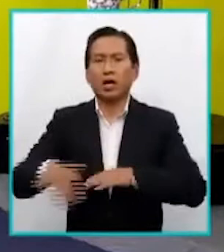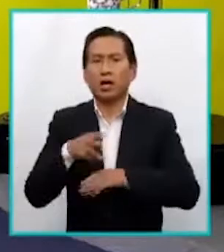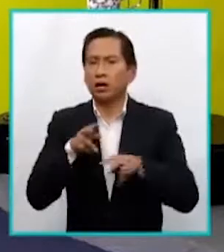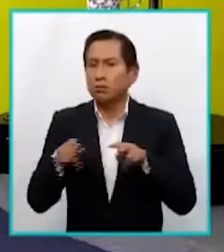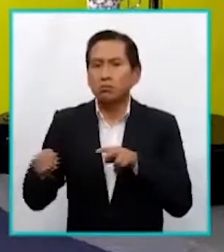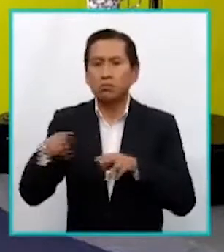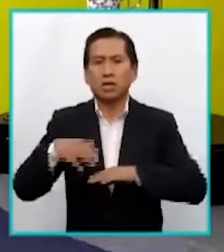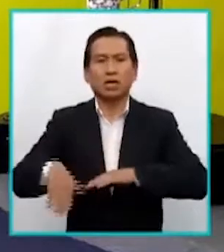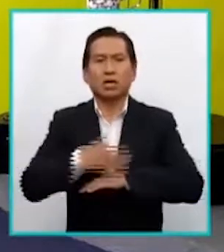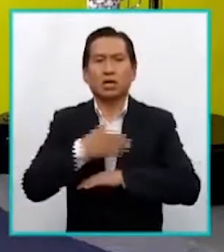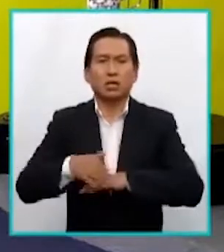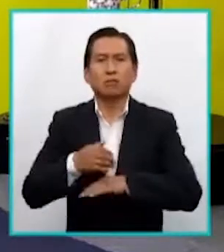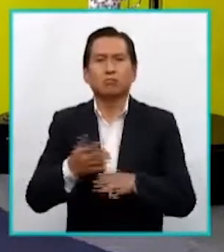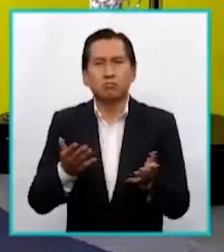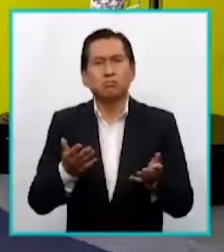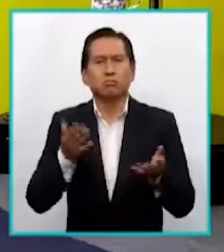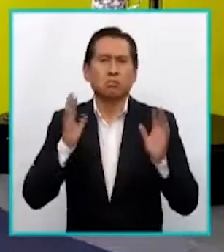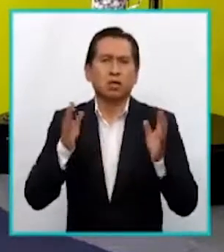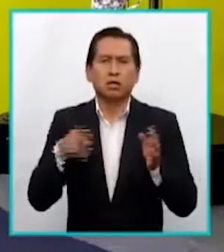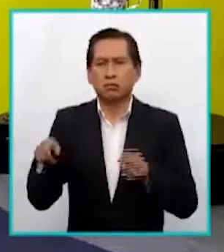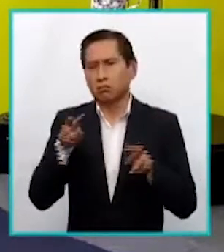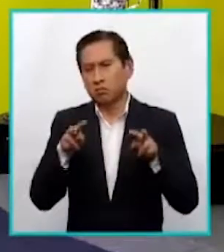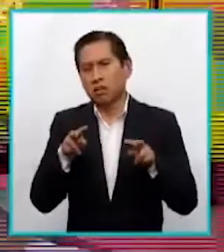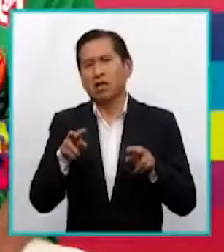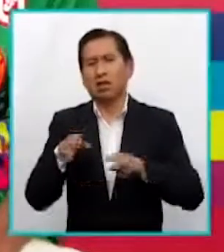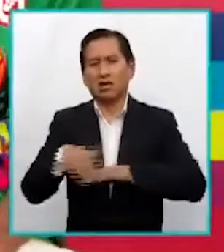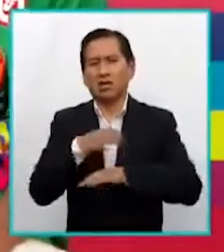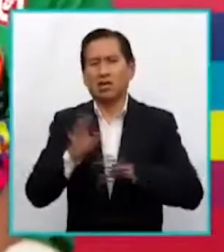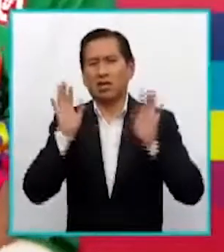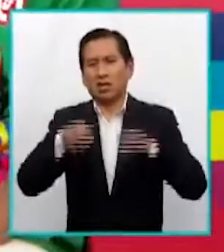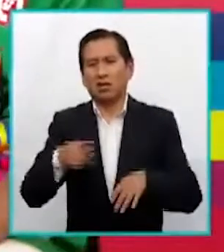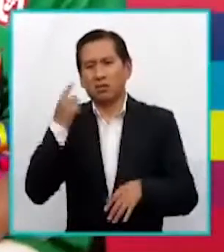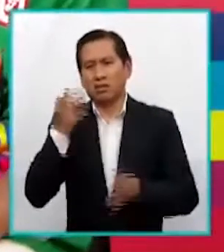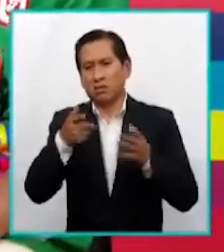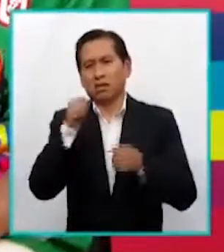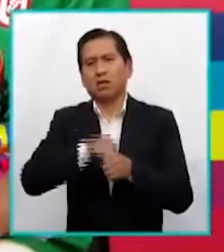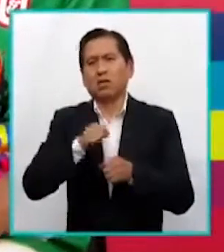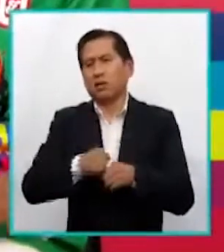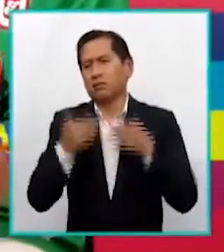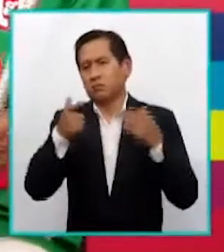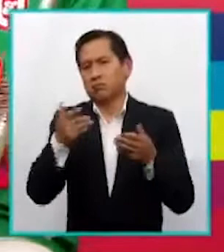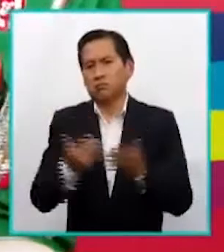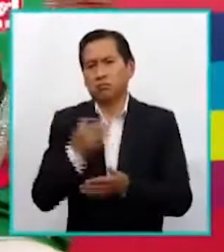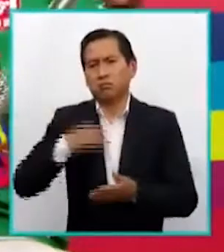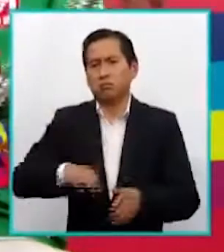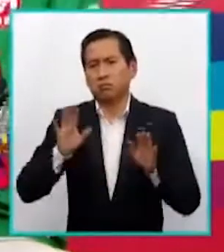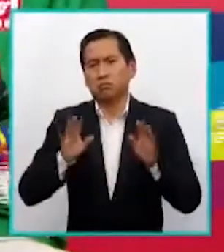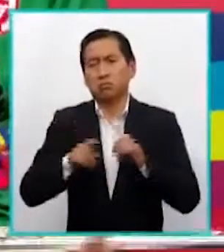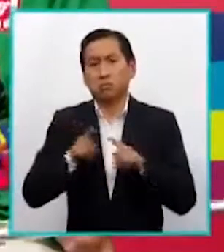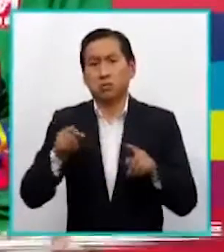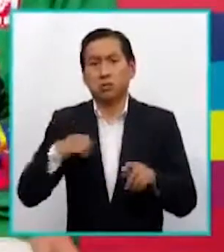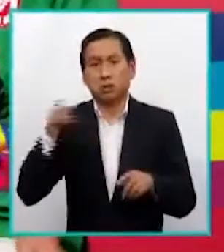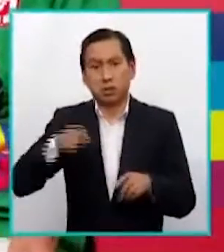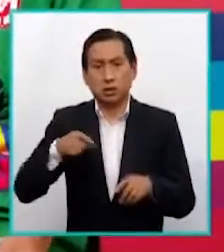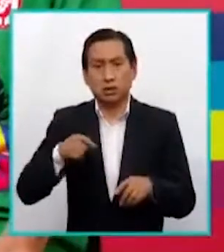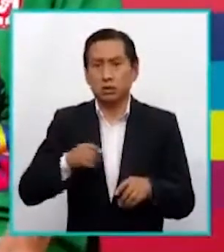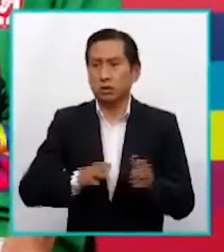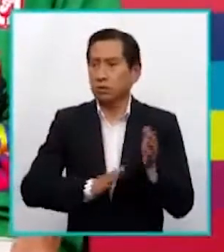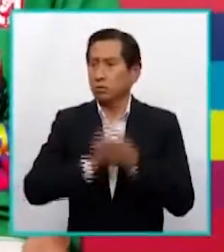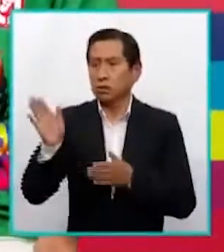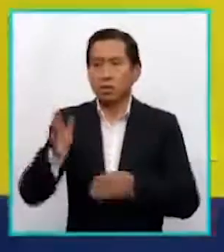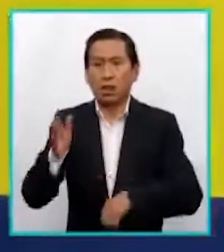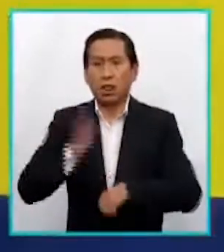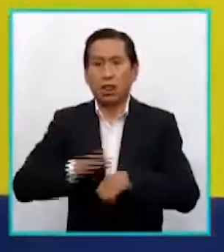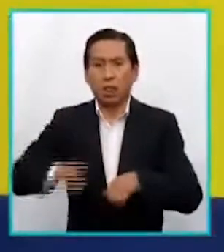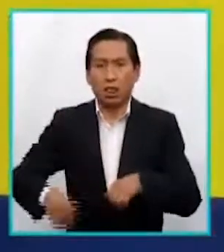artistas callejeros y a veces como que no le damos mucha importancia porque decimos, bueno, está trabajando, está buscando plata, pero tengo que llegar porque voy a